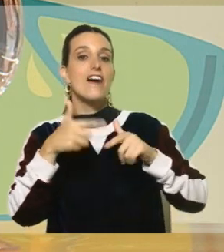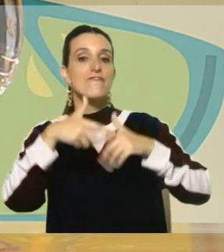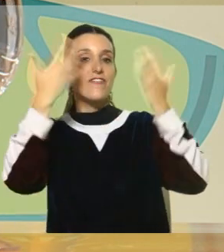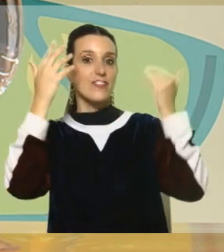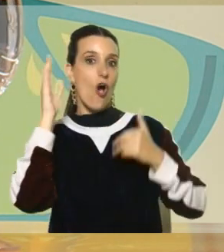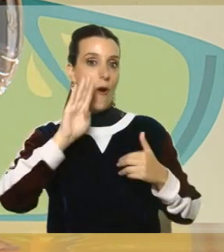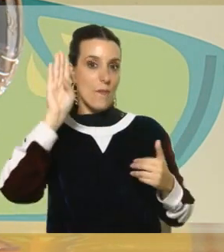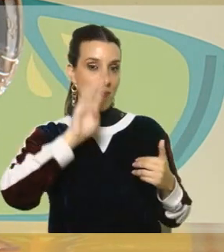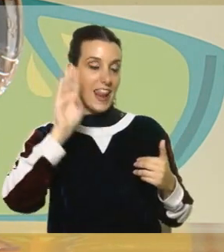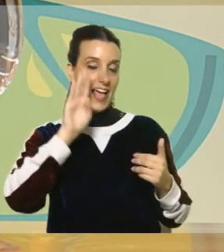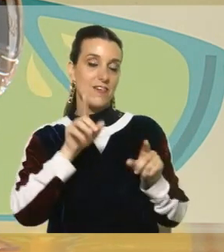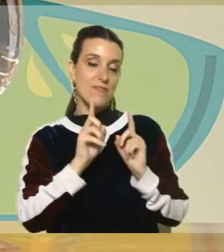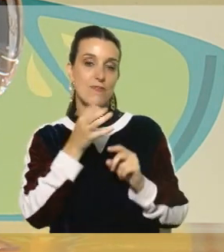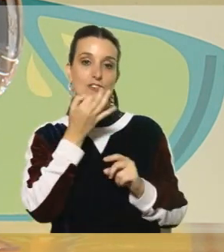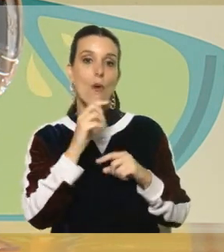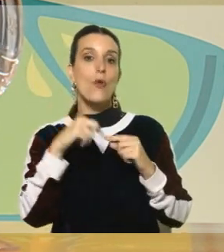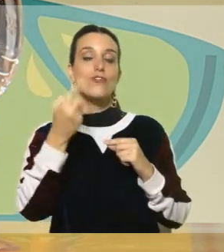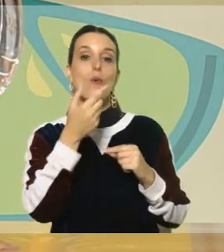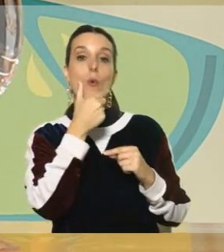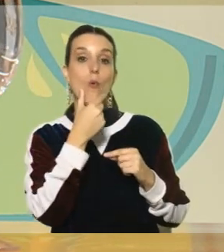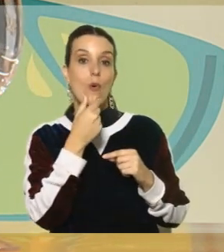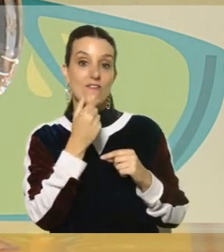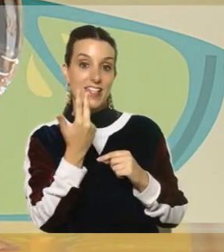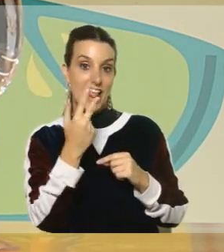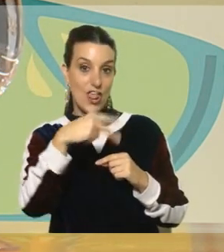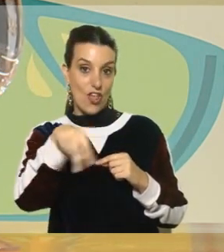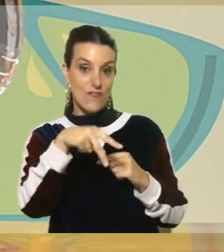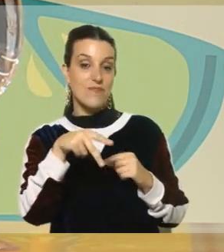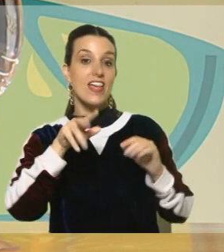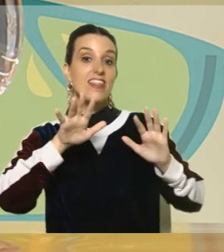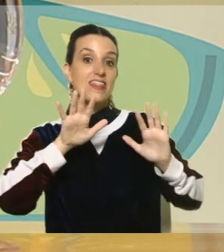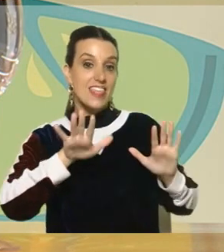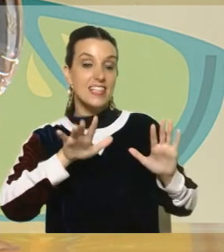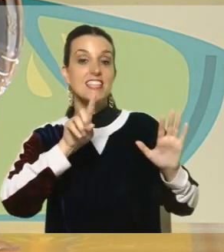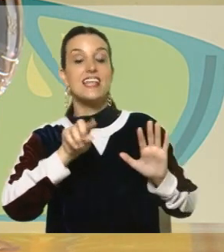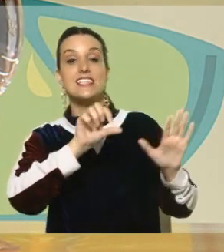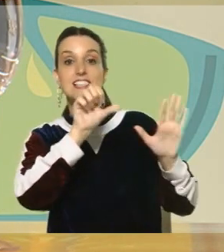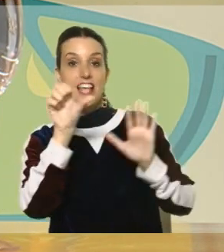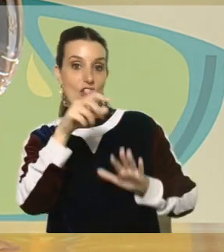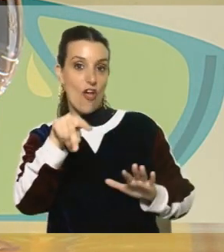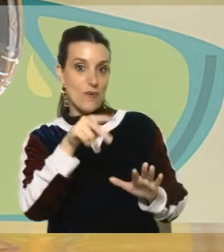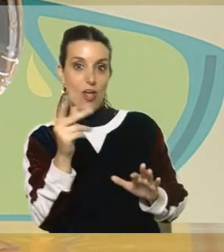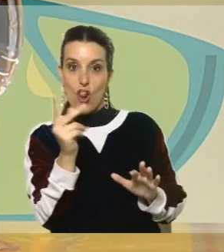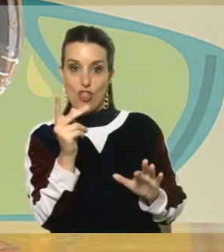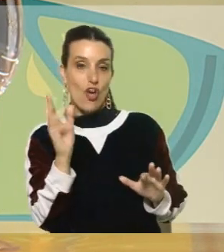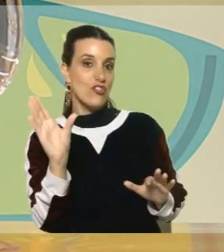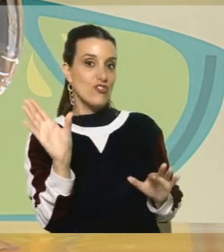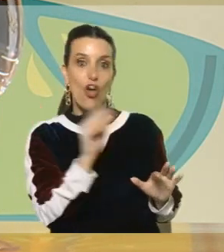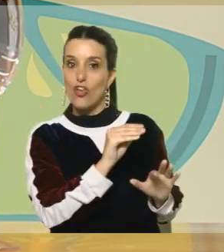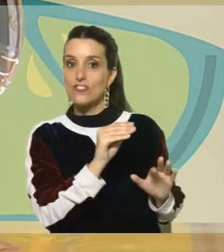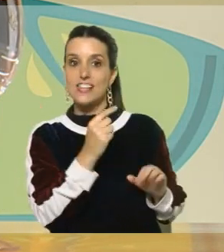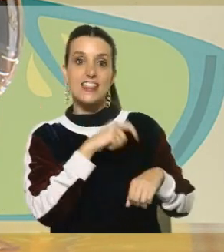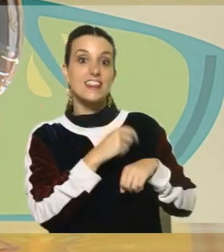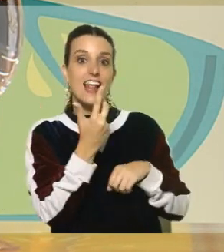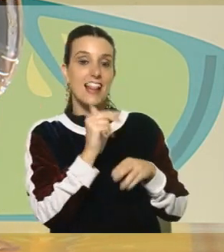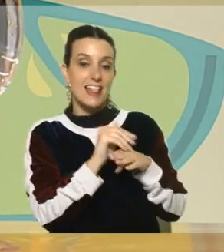realizando, como bien él nos dijo, el próximo jueves 3 de noviembre, el 10 y el 16 de noviembre, ambos son todos a las 15